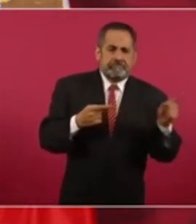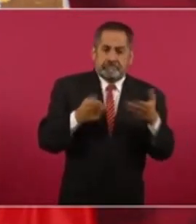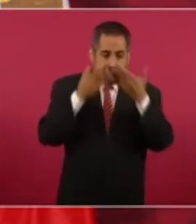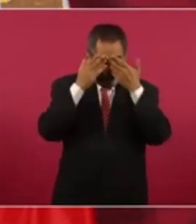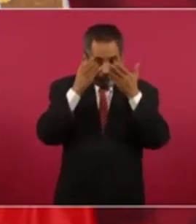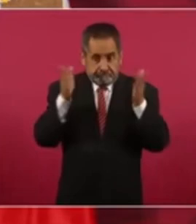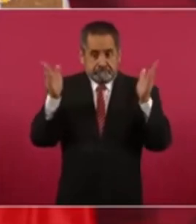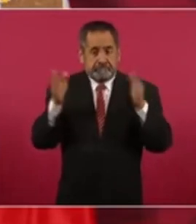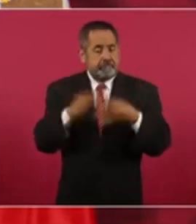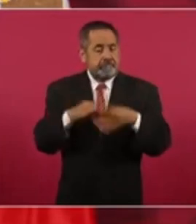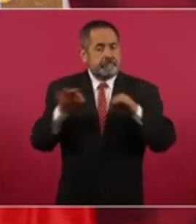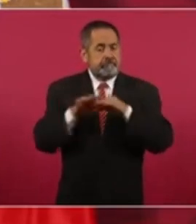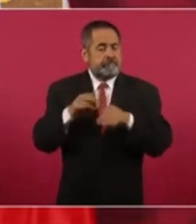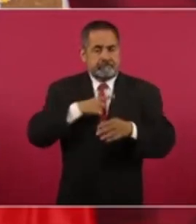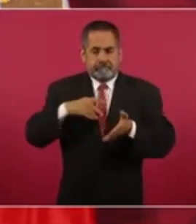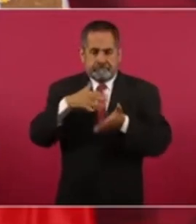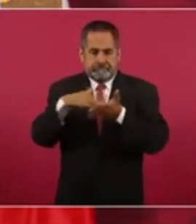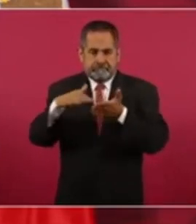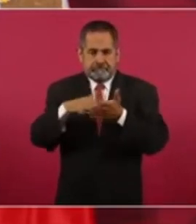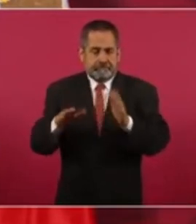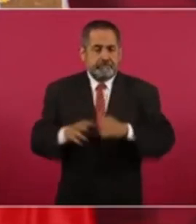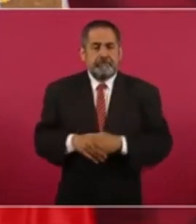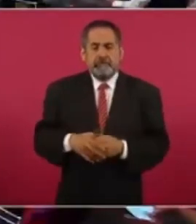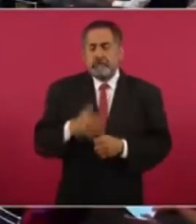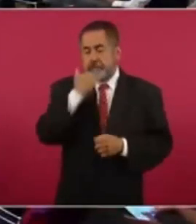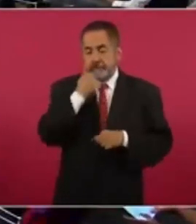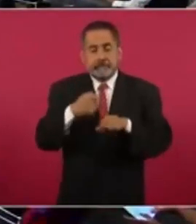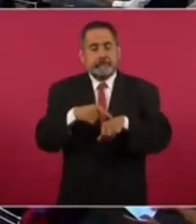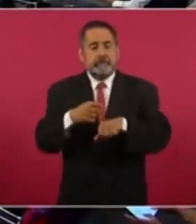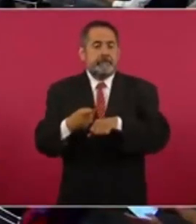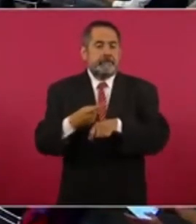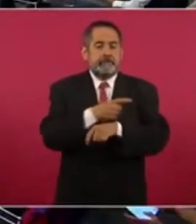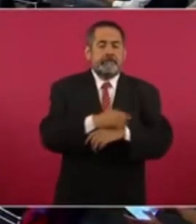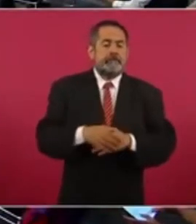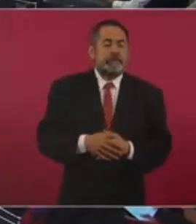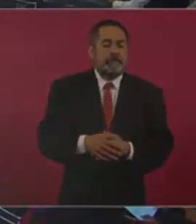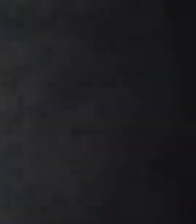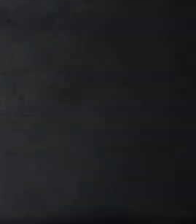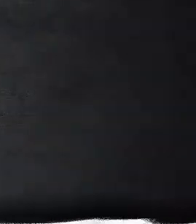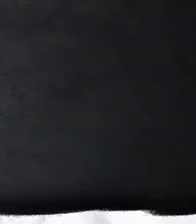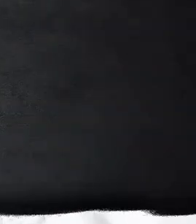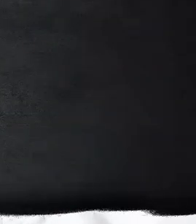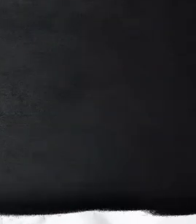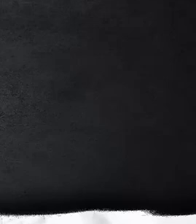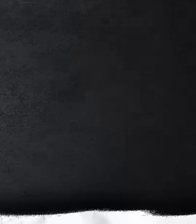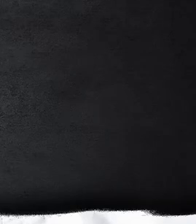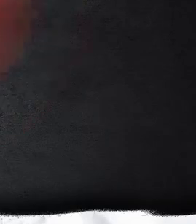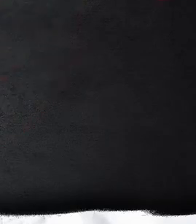Pero bueno, ya nos fuimos. Gracias, presidente. Y en